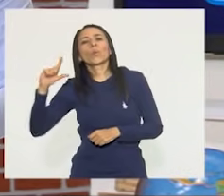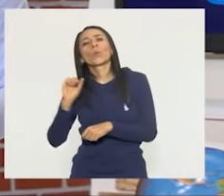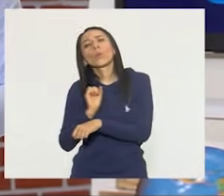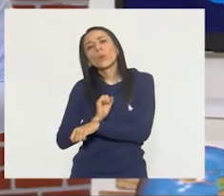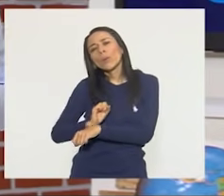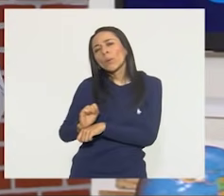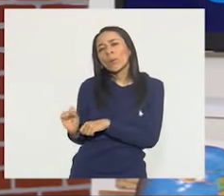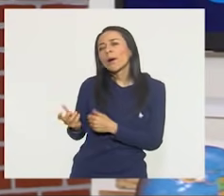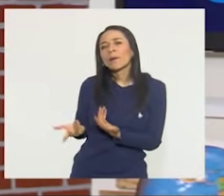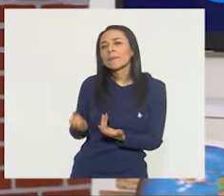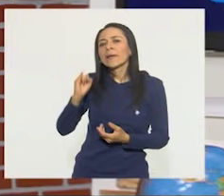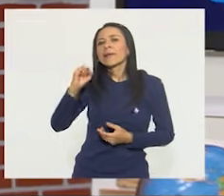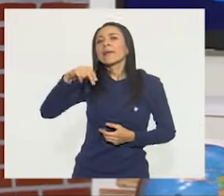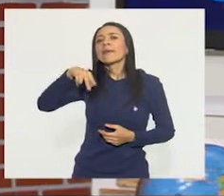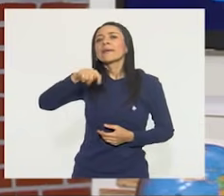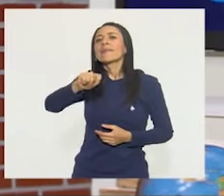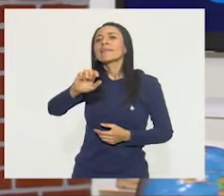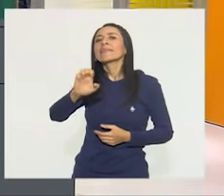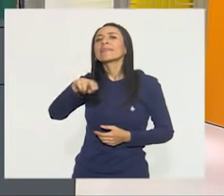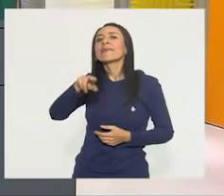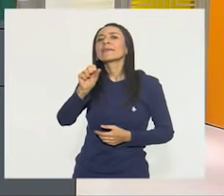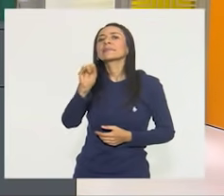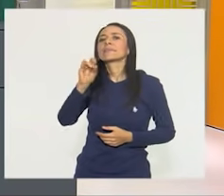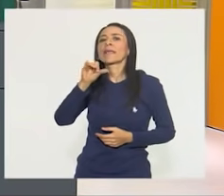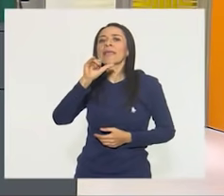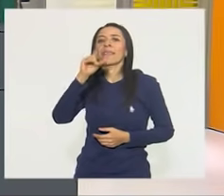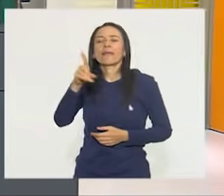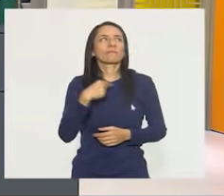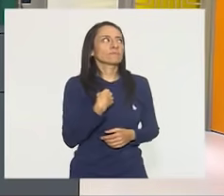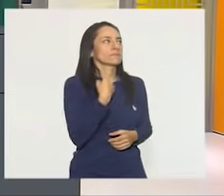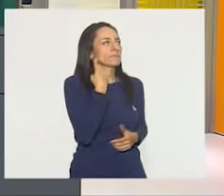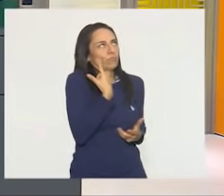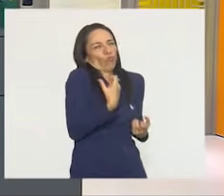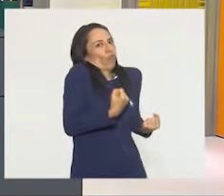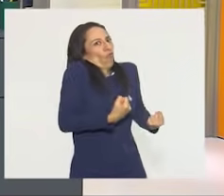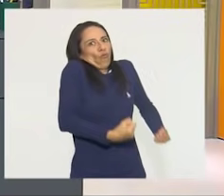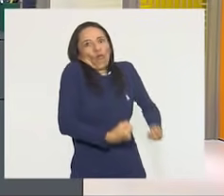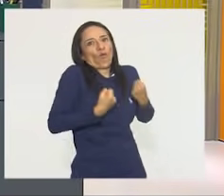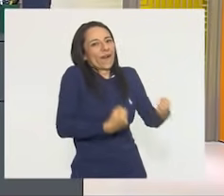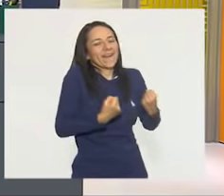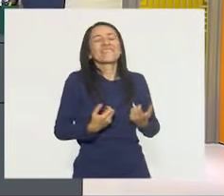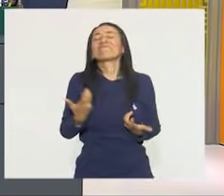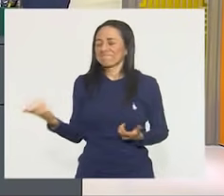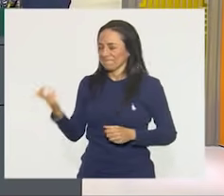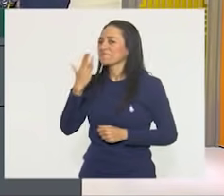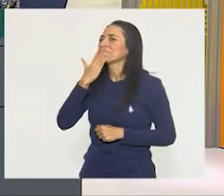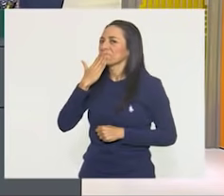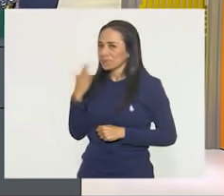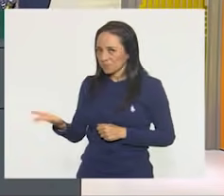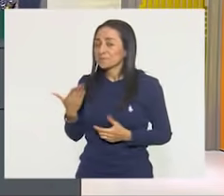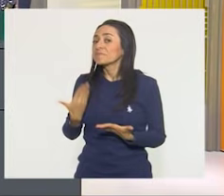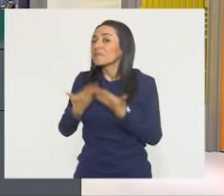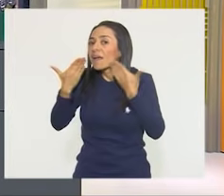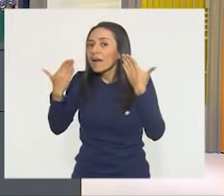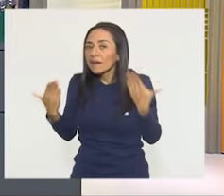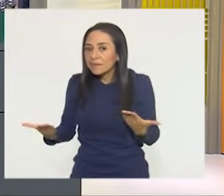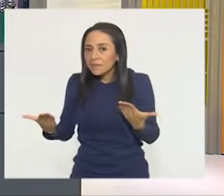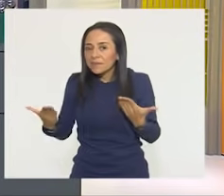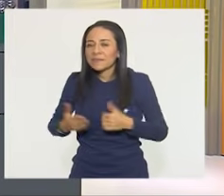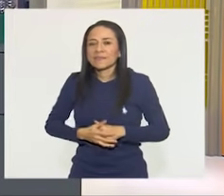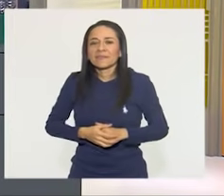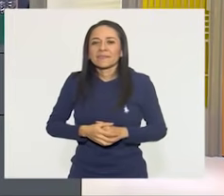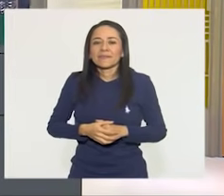Definitivamente es fuerte. Muy bien, muy bien. Ahora, me gustaría que me dijeras